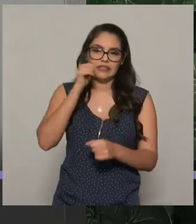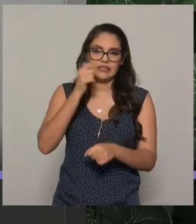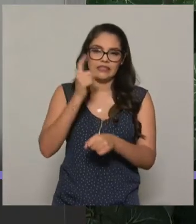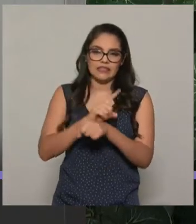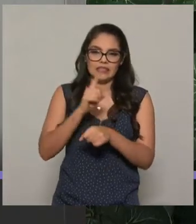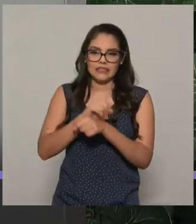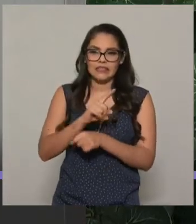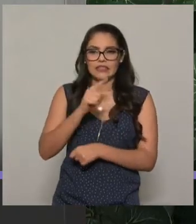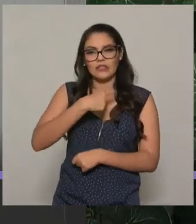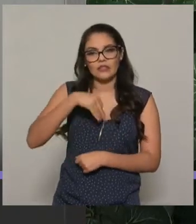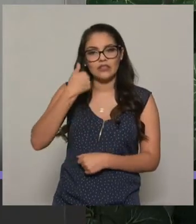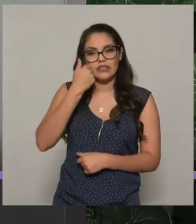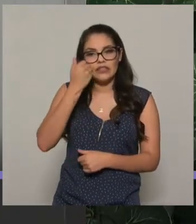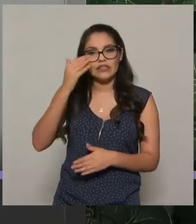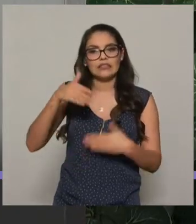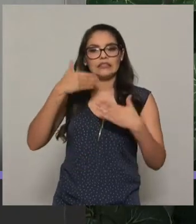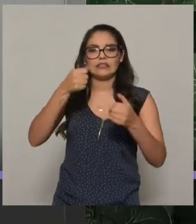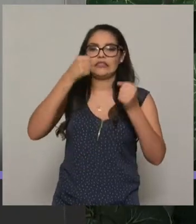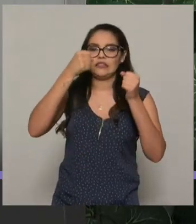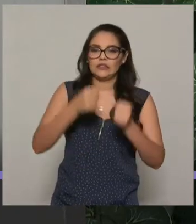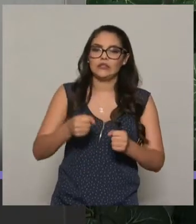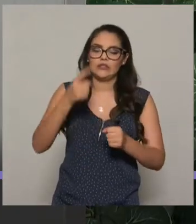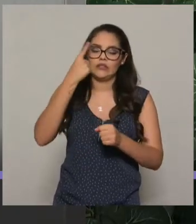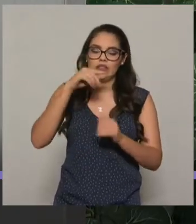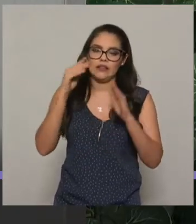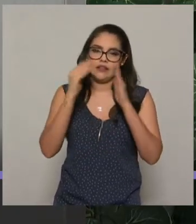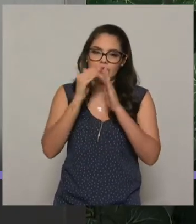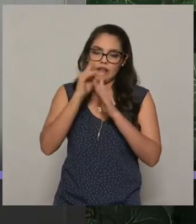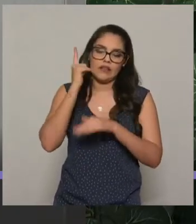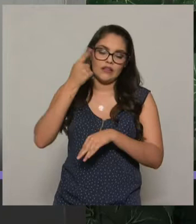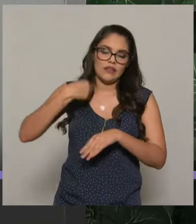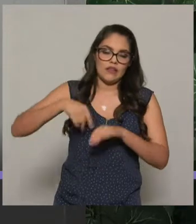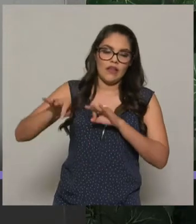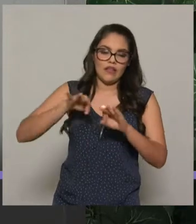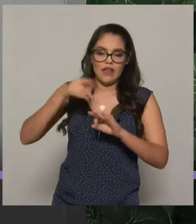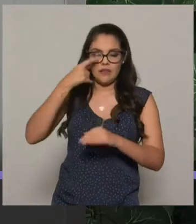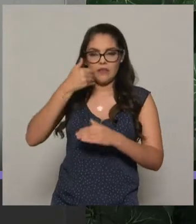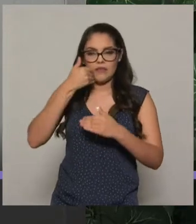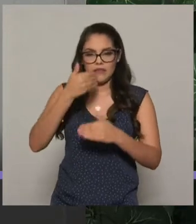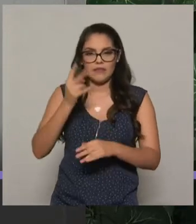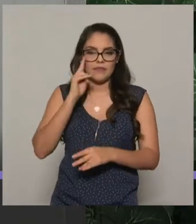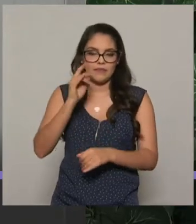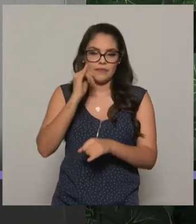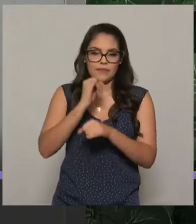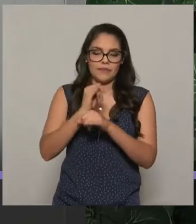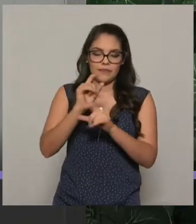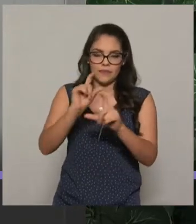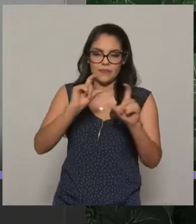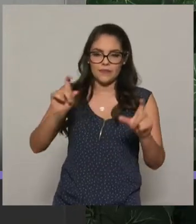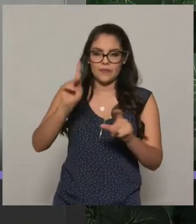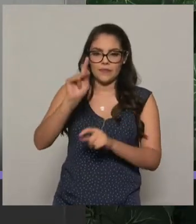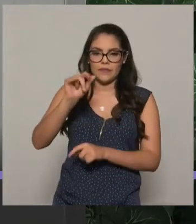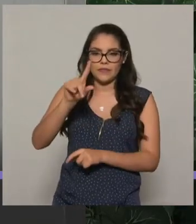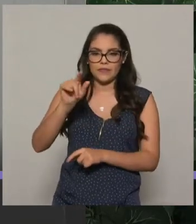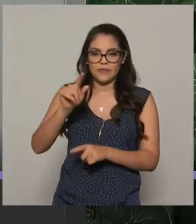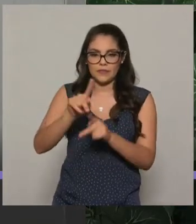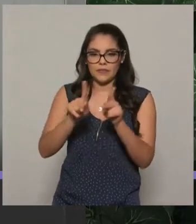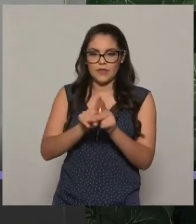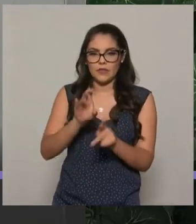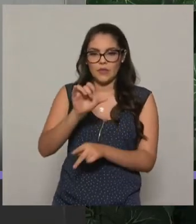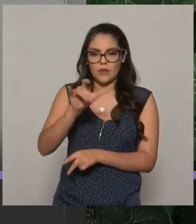queremos llegar seguros a casa y vamos a trabajar para que eso ocurra en la Ciudad de México. Pues ahí aparece en la pantalla justamente